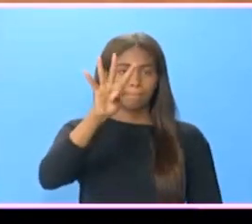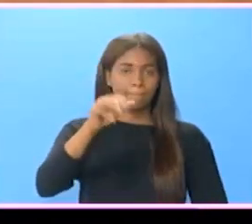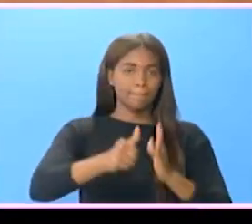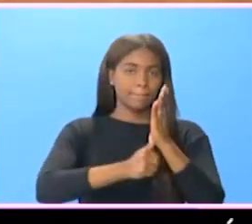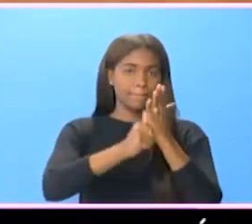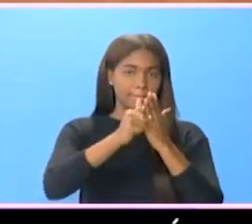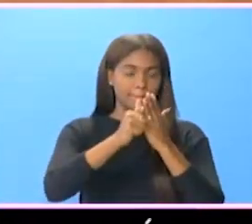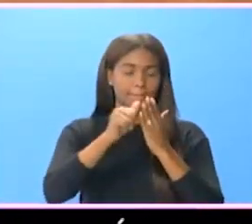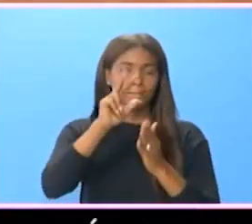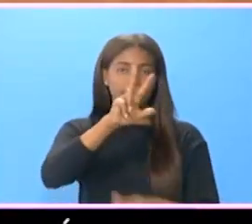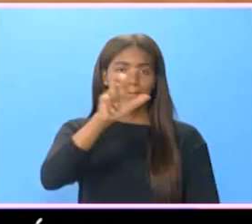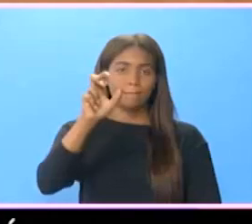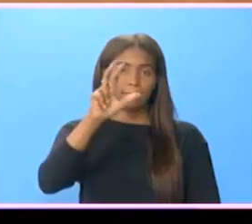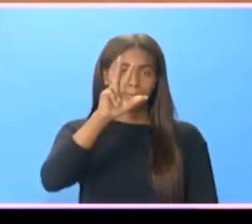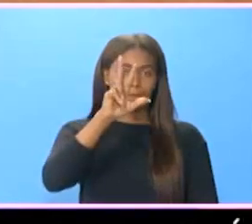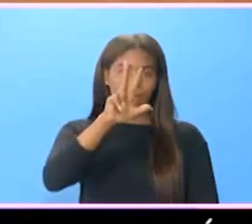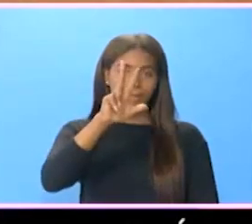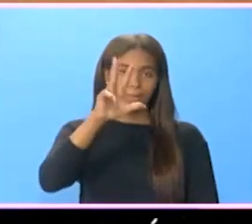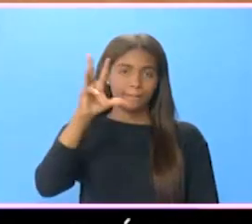$8,804,